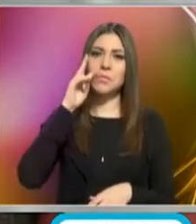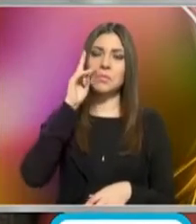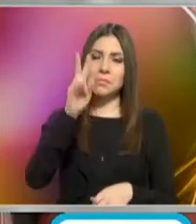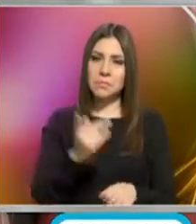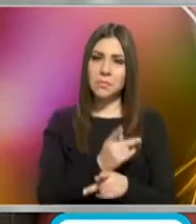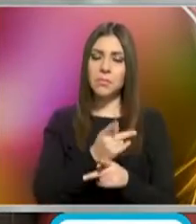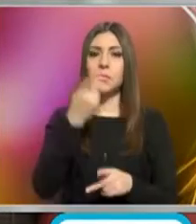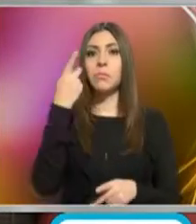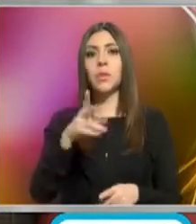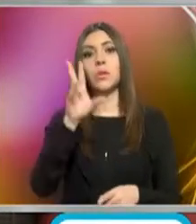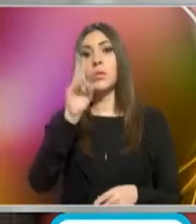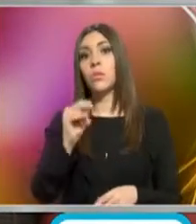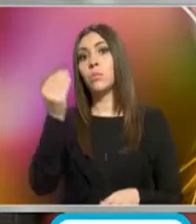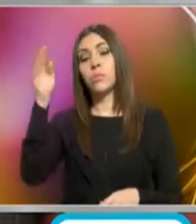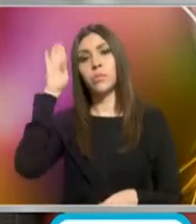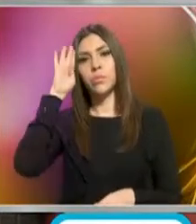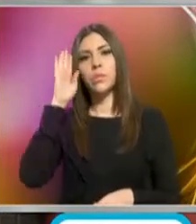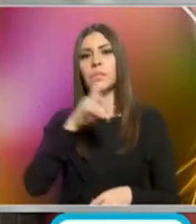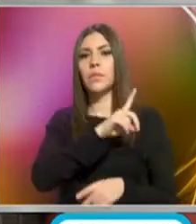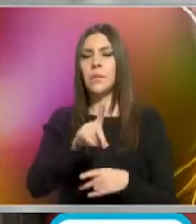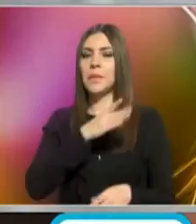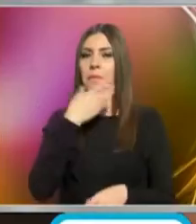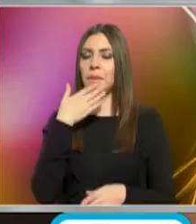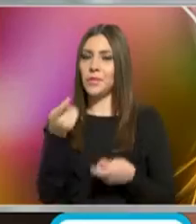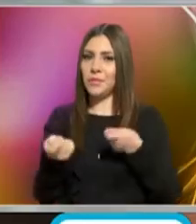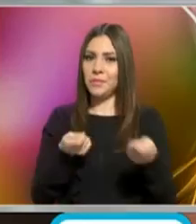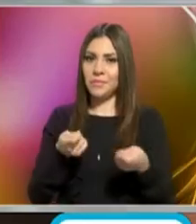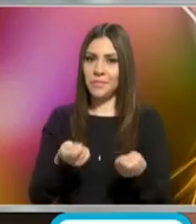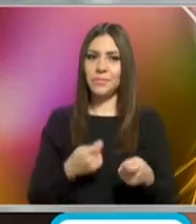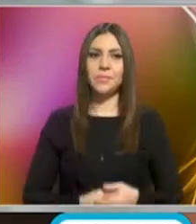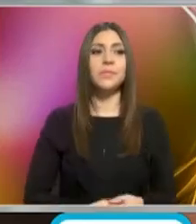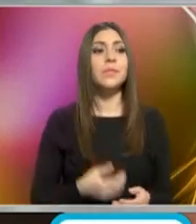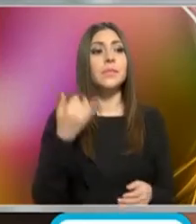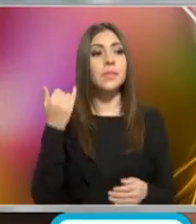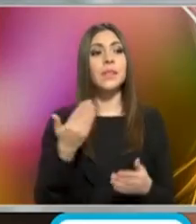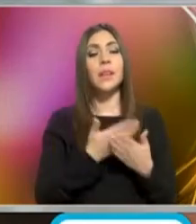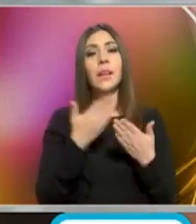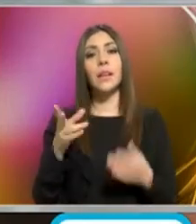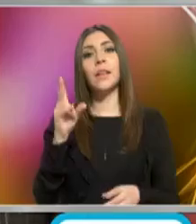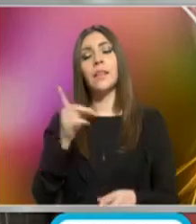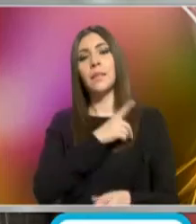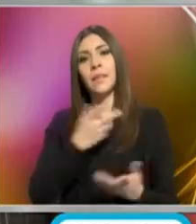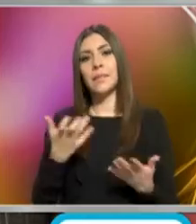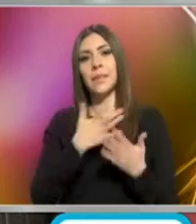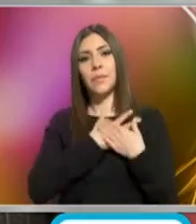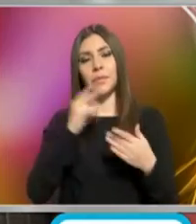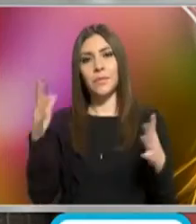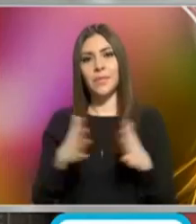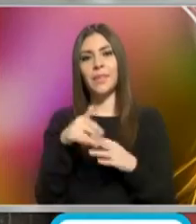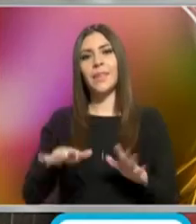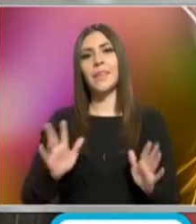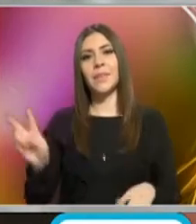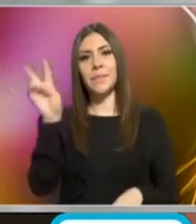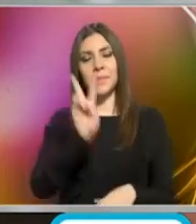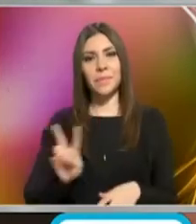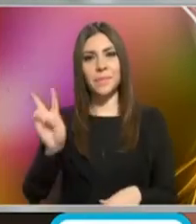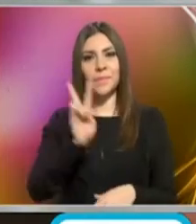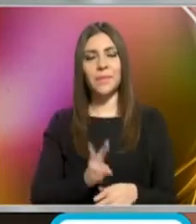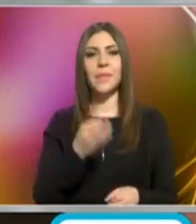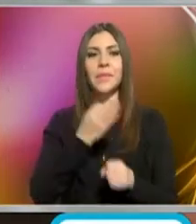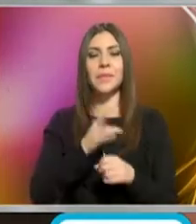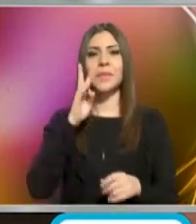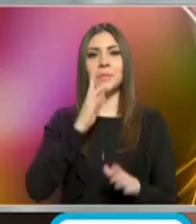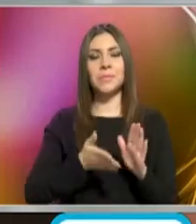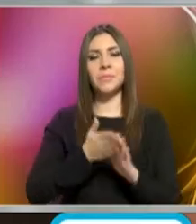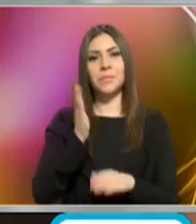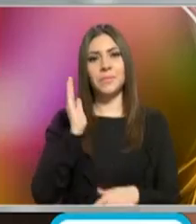disfrútenla, pero bueno, nada con exceso, todo con medida. Así es. Gracias, Y Irene. por lo pronto, pues hagan el amor, no la guerra, y es viernes, ¿no? Así es. Vamos a